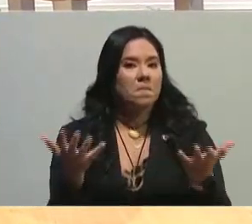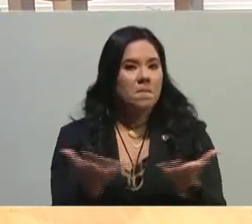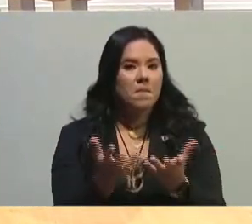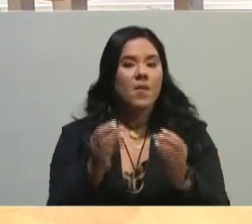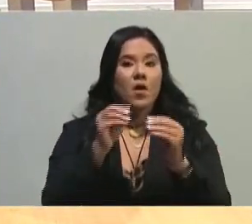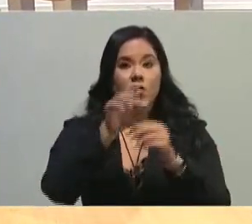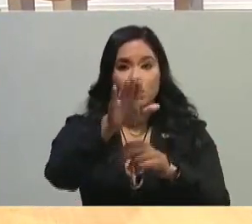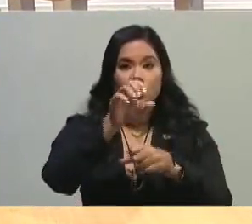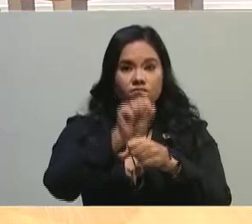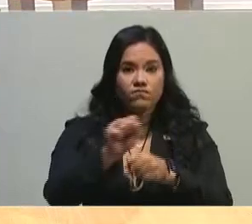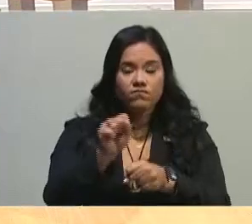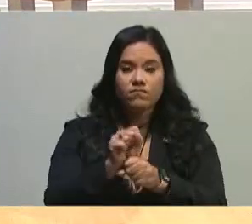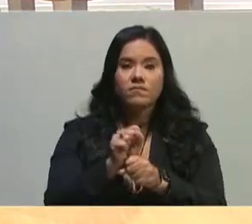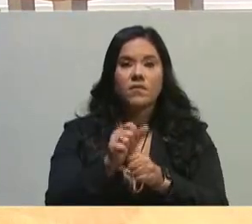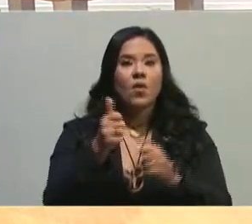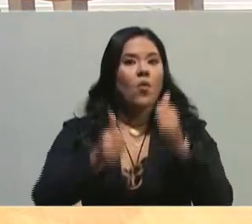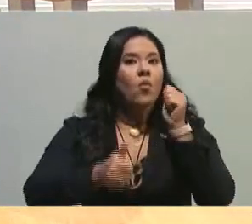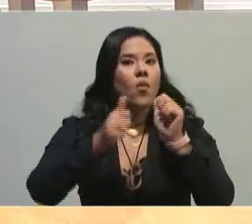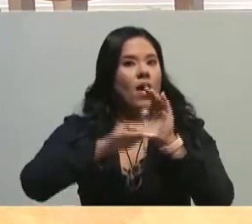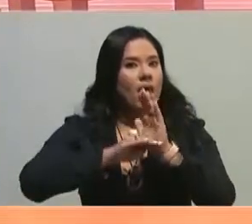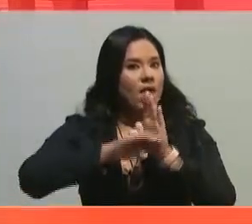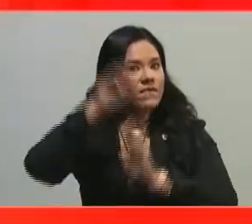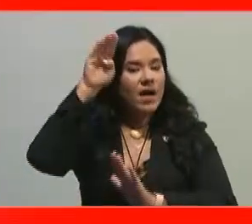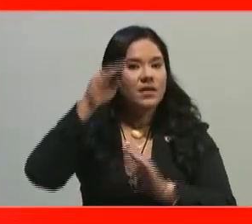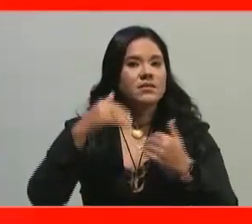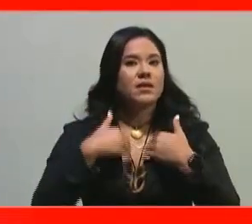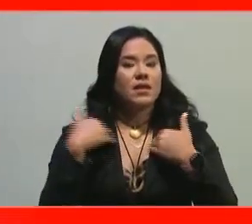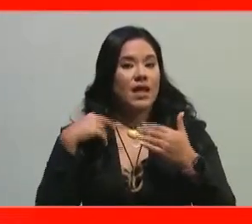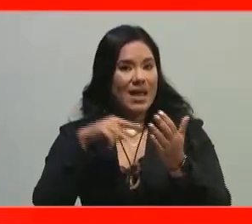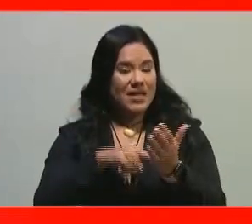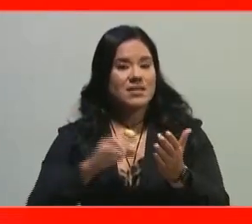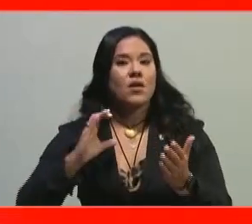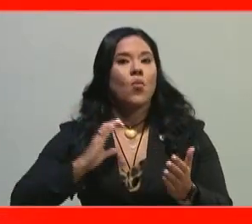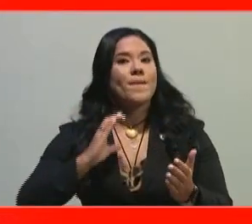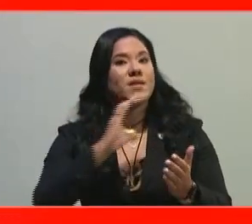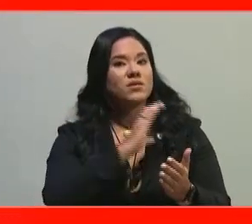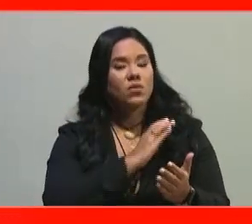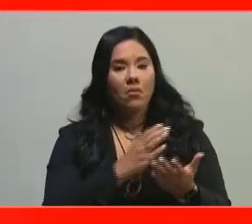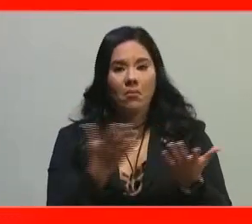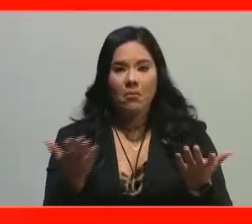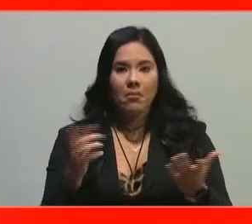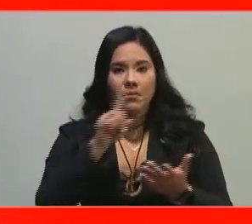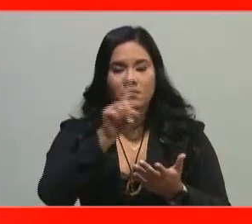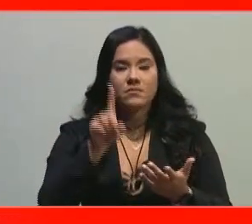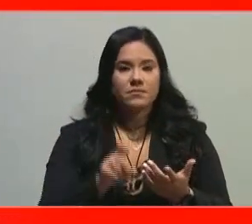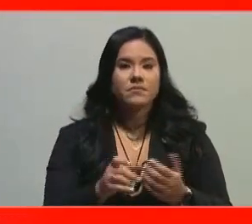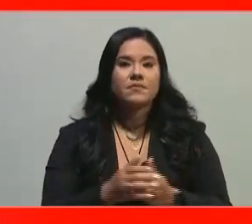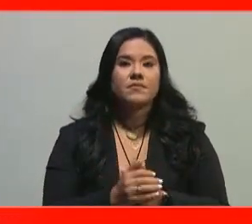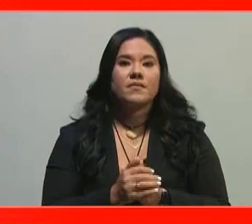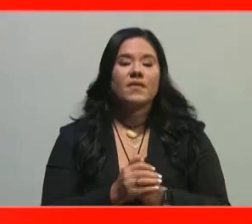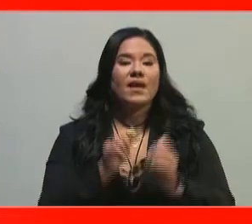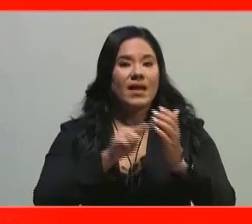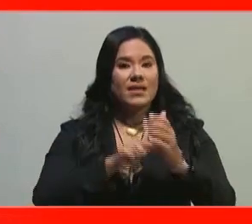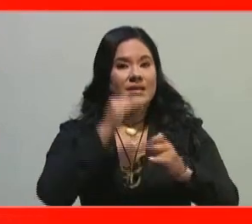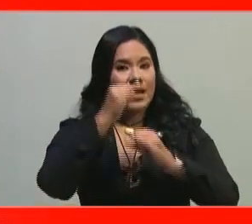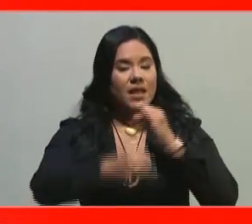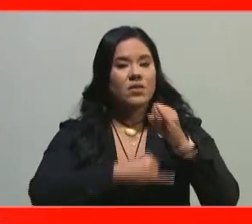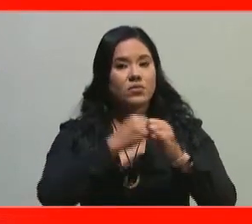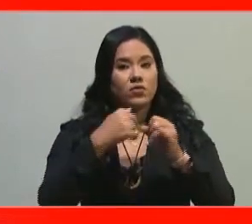su gestión Cuáles avances hemos visto en esta comisión bueno nosotros desde que llegamos a esa